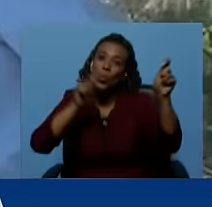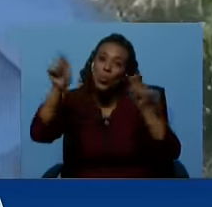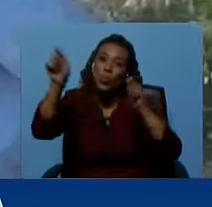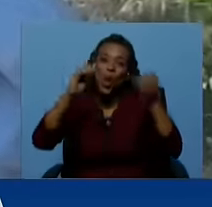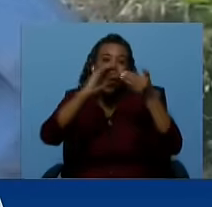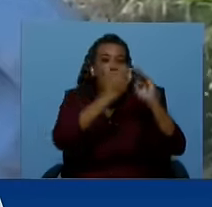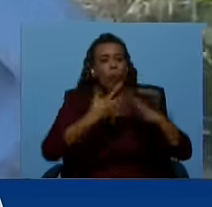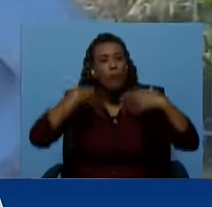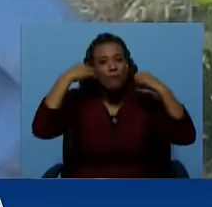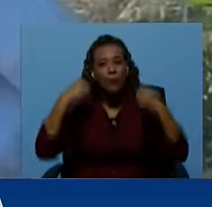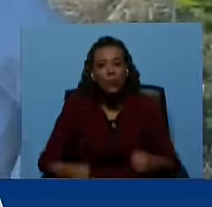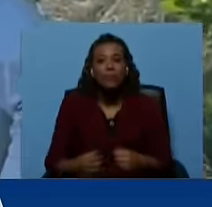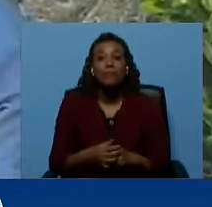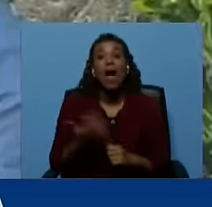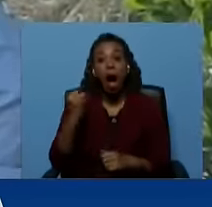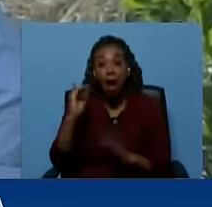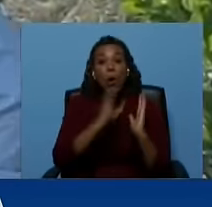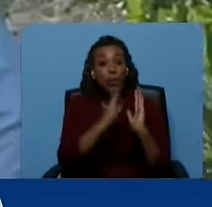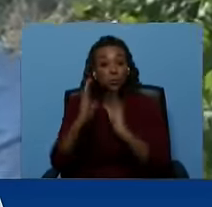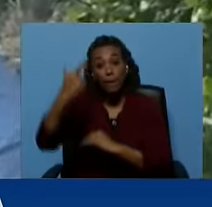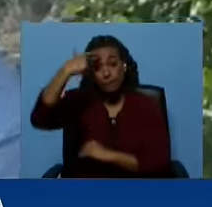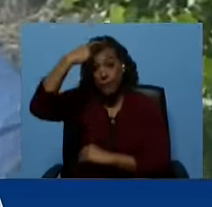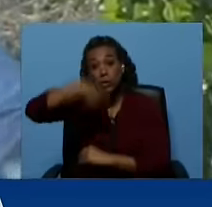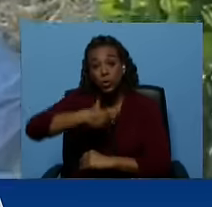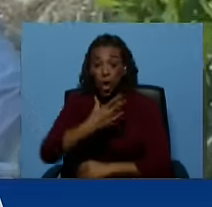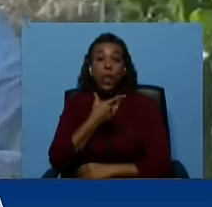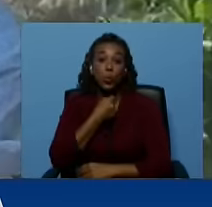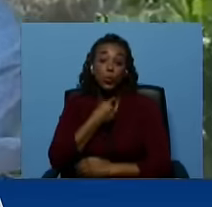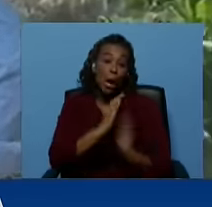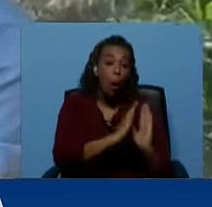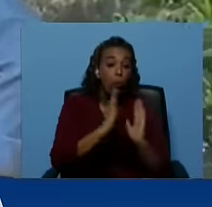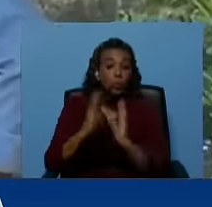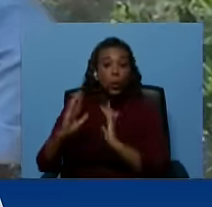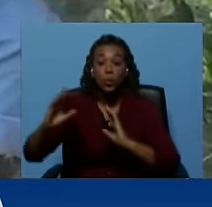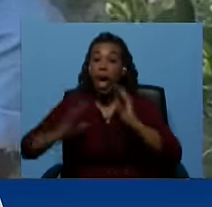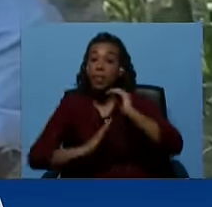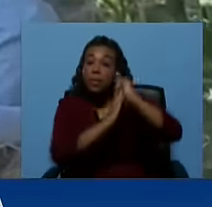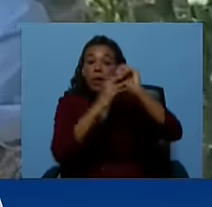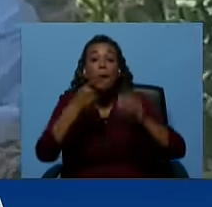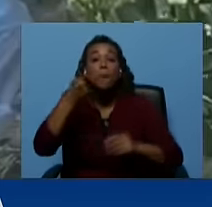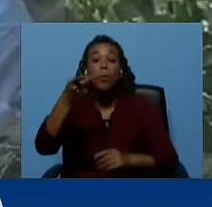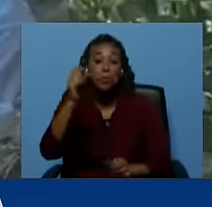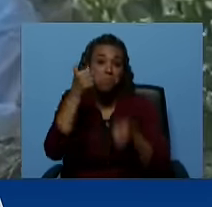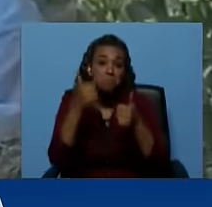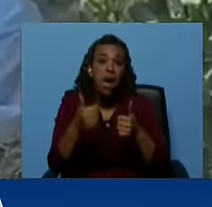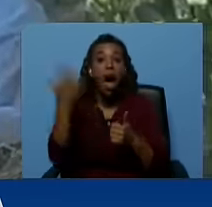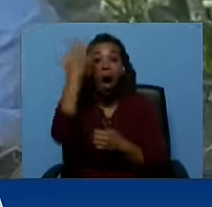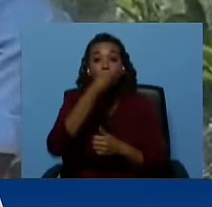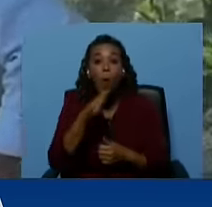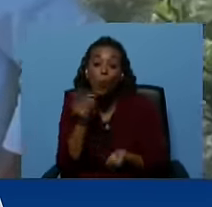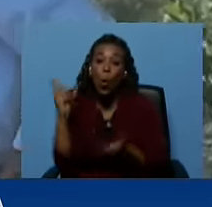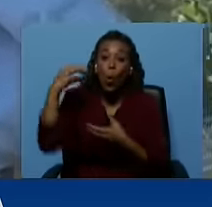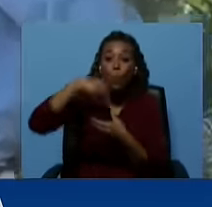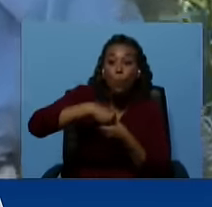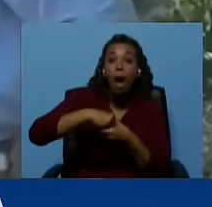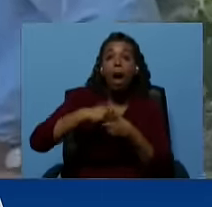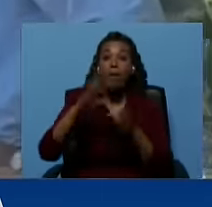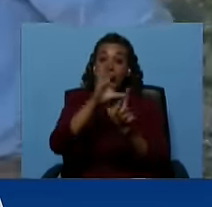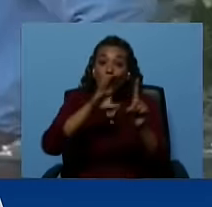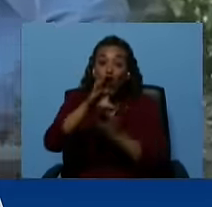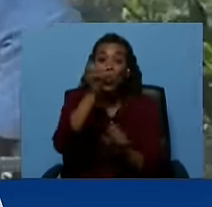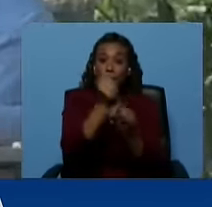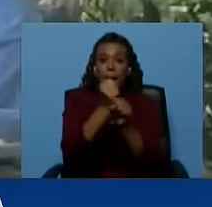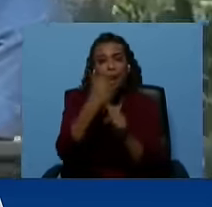comuna consolidada hay organización popular hay políticos buenos hay juventud incorporada hay cultura de